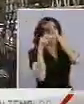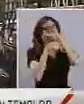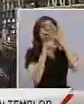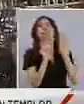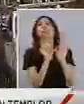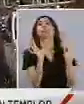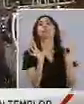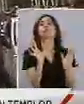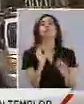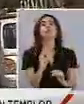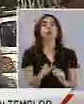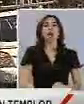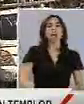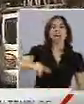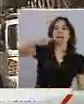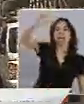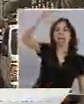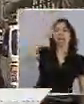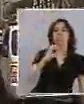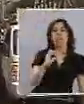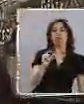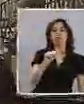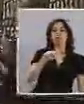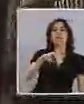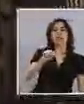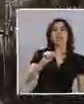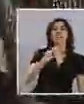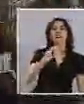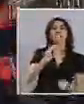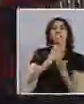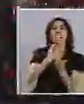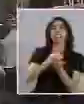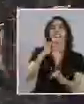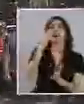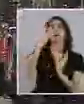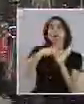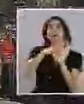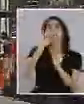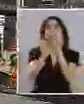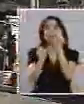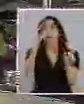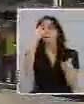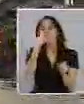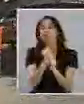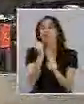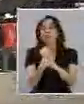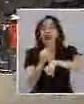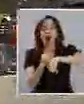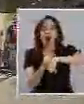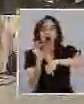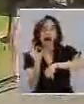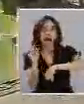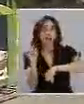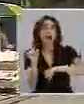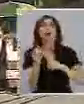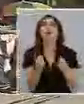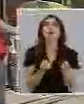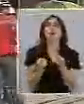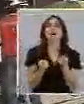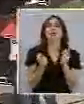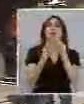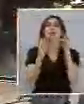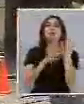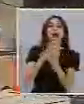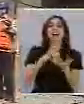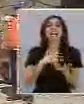del Costanera Center, donde trabajan más de 4.500 personas en horario de trabajo PIC? ¿Cómo podemos manejar los temas de crisis?